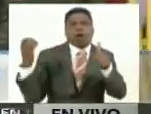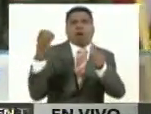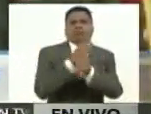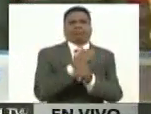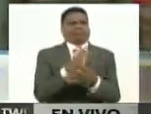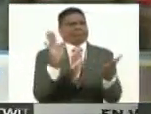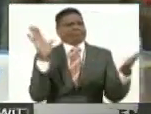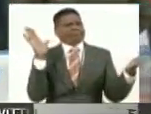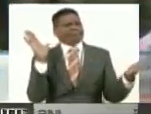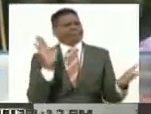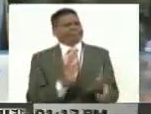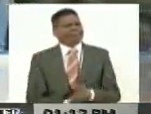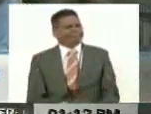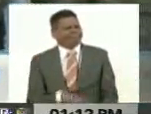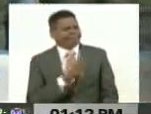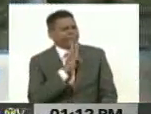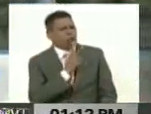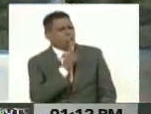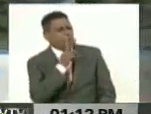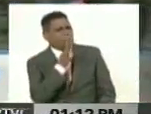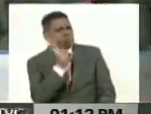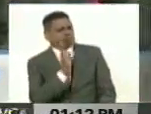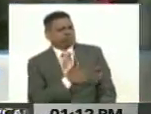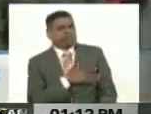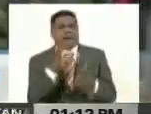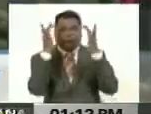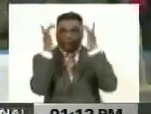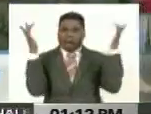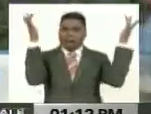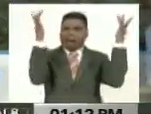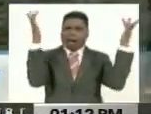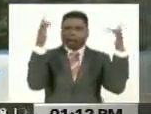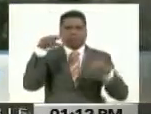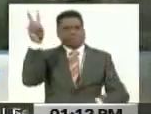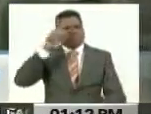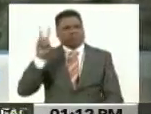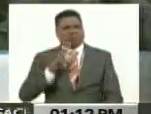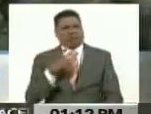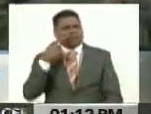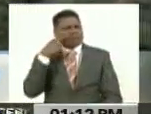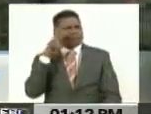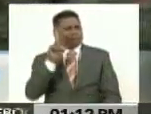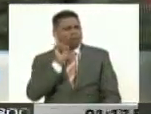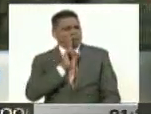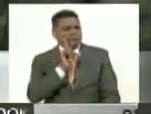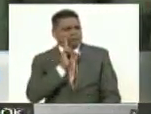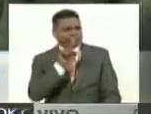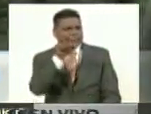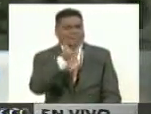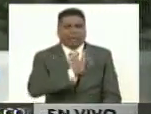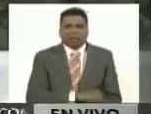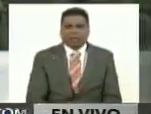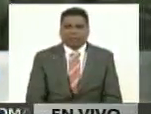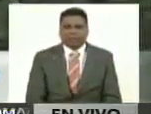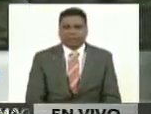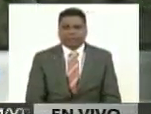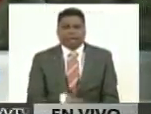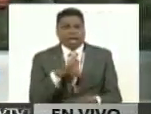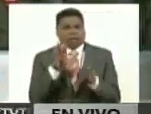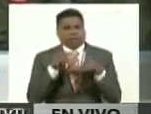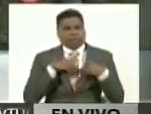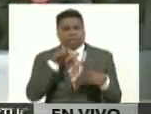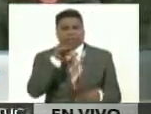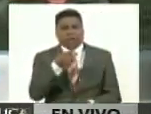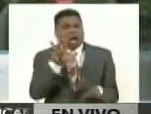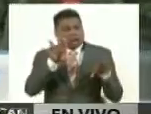Dios, qué barbaridad. Y los intelectuales venezolanos se calaron esa. Se la calaron, pues. Y